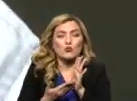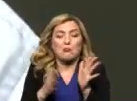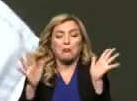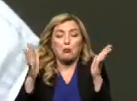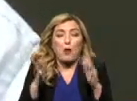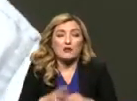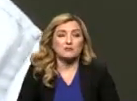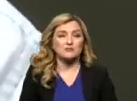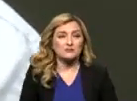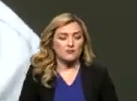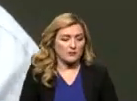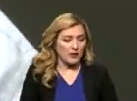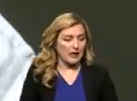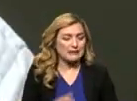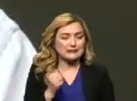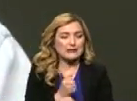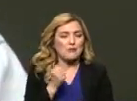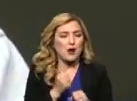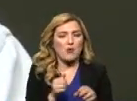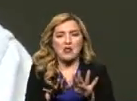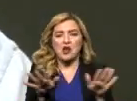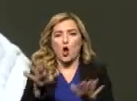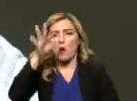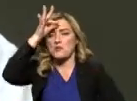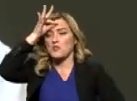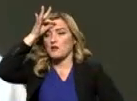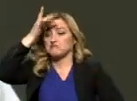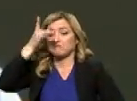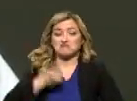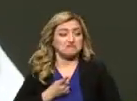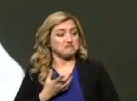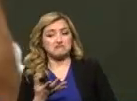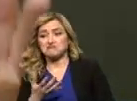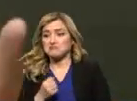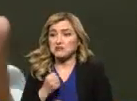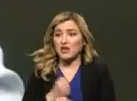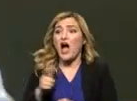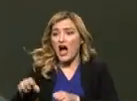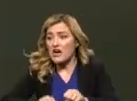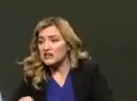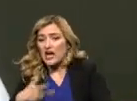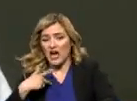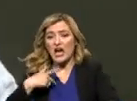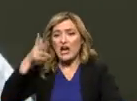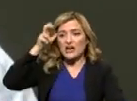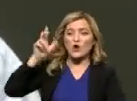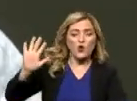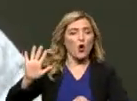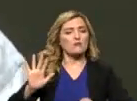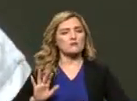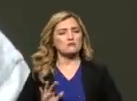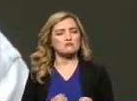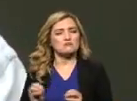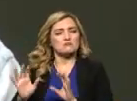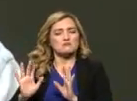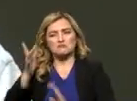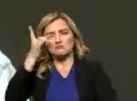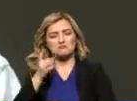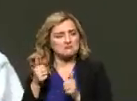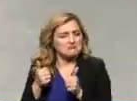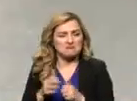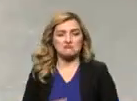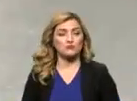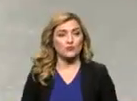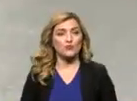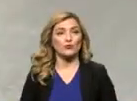salud. No se ha trabajado en red, cada hospital ha hecho lo que puede, lo que quiere y lo que creen que es conveniente y no siempre han sido decisiones